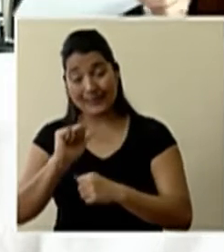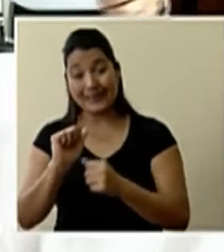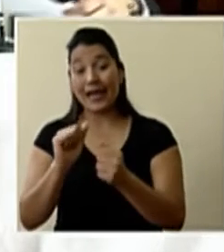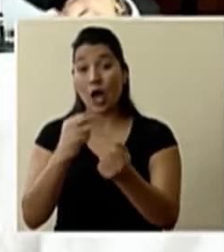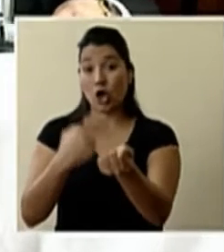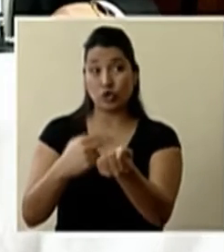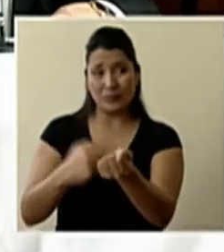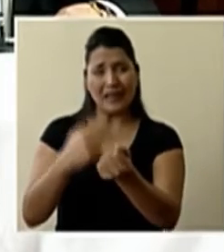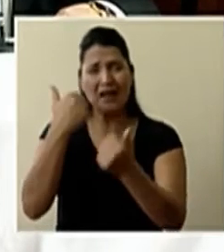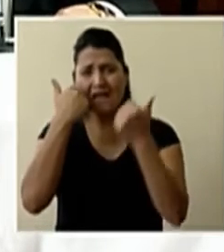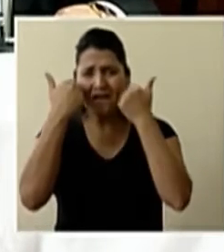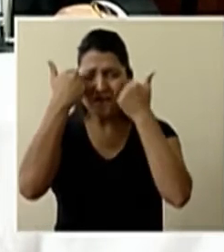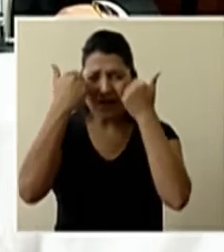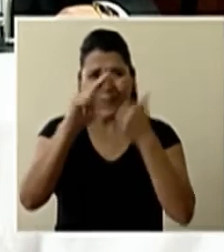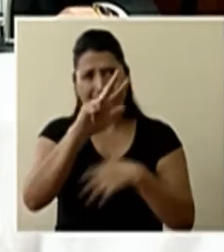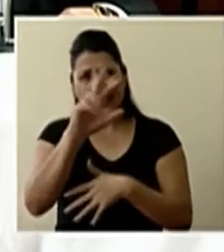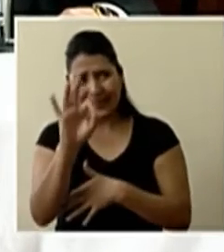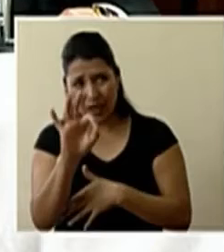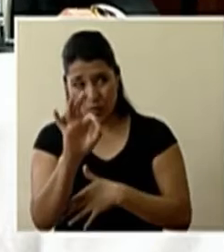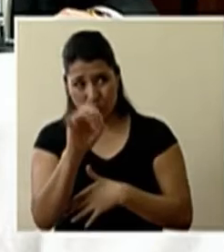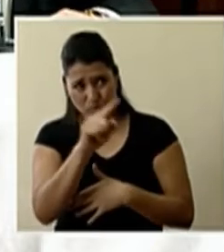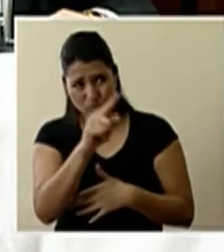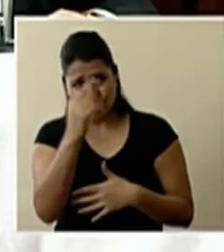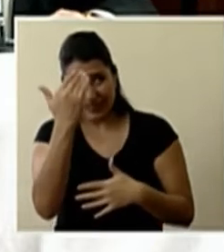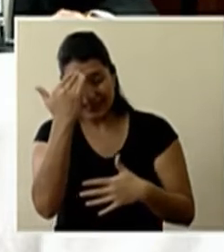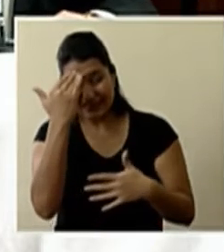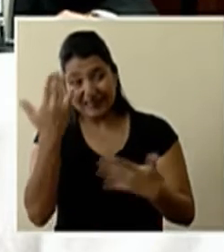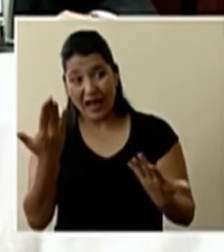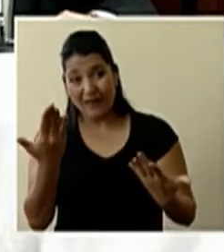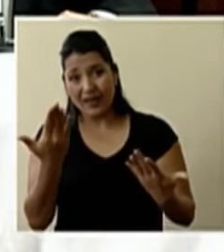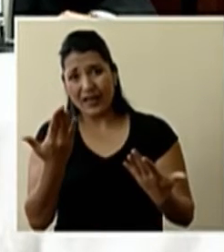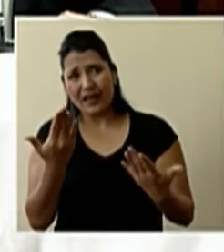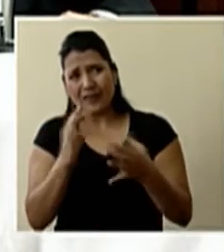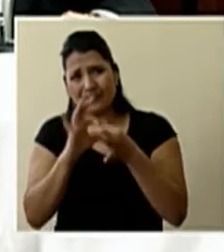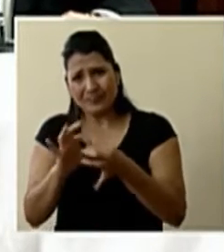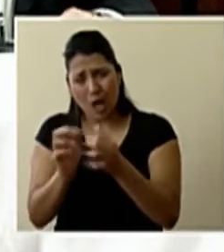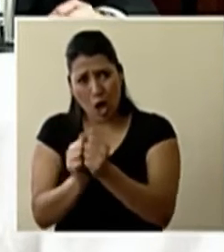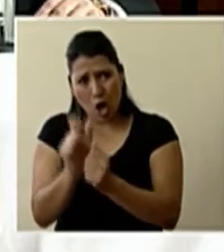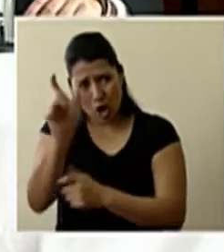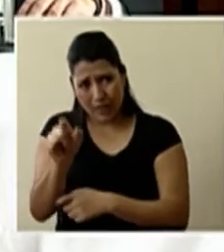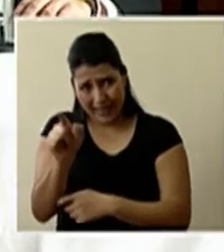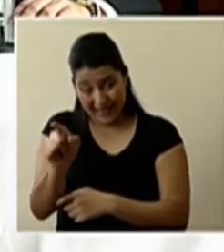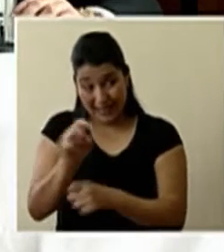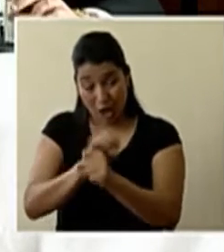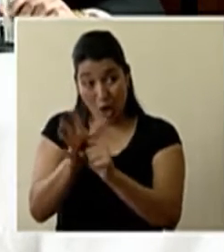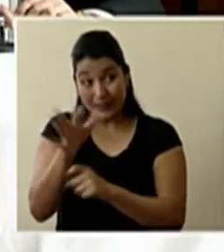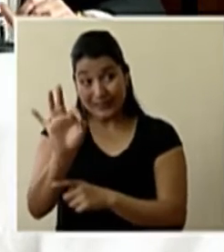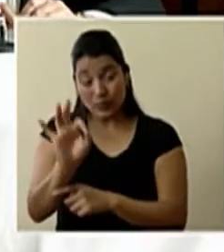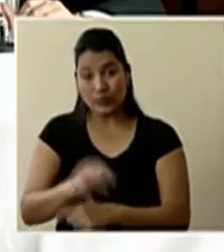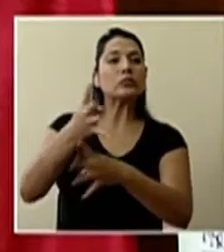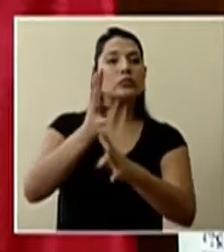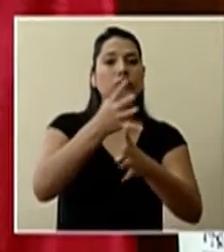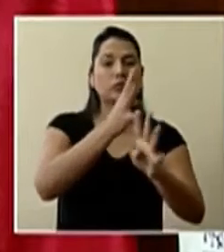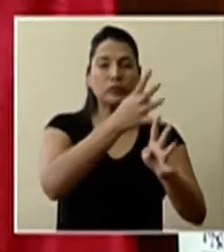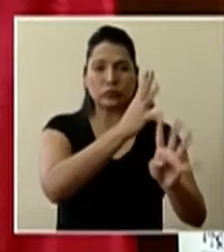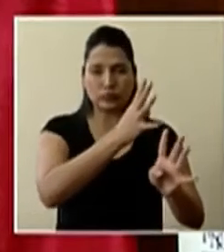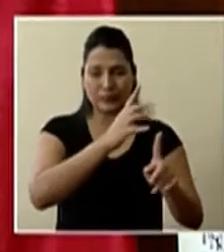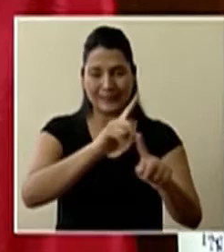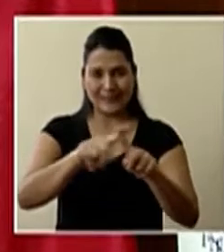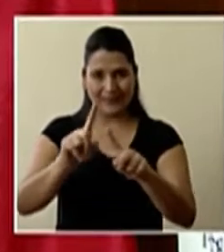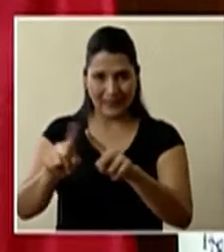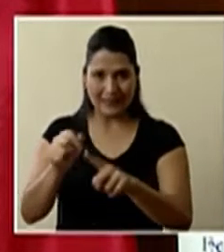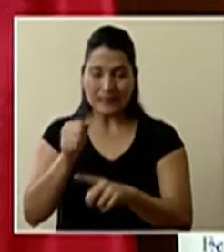39 años que se sabe ella se ha confirmado descartado por el caso el caso que sea con 19 doctor macaya pero una